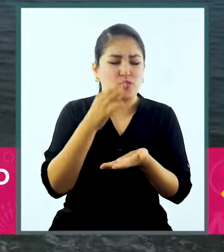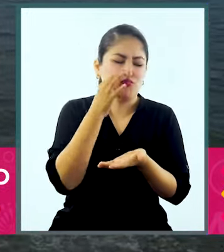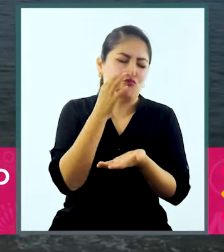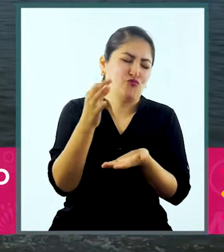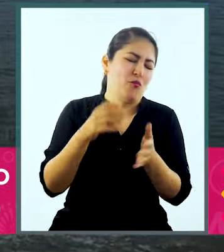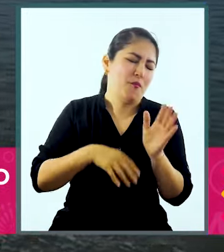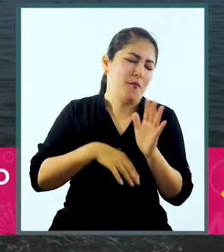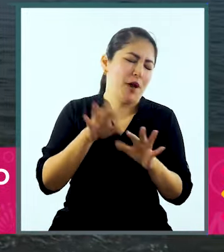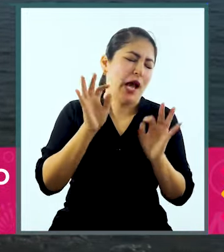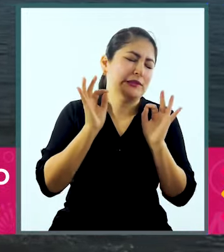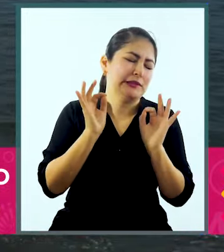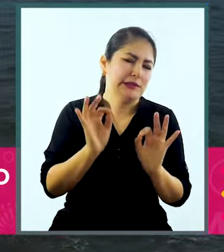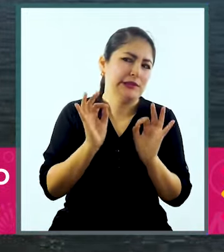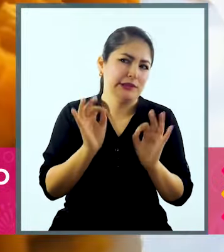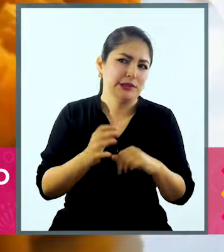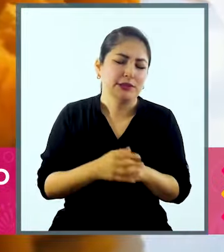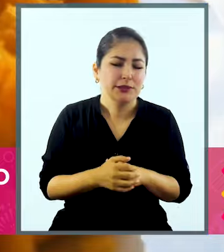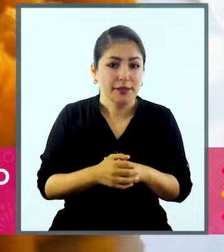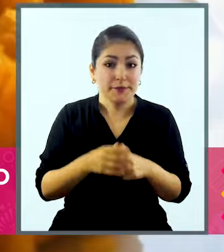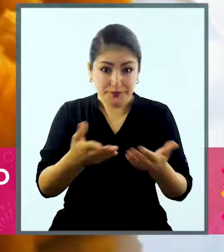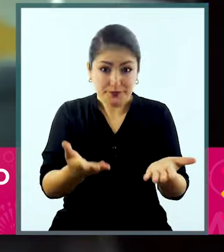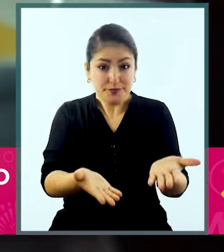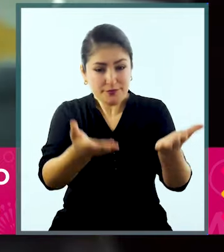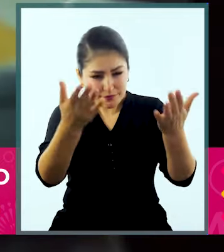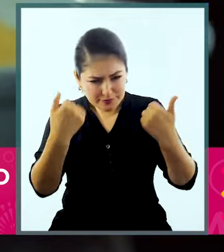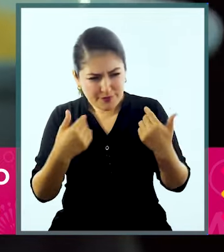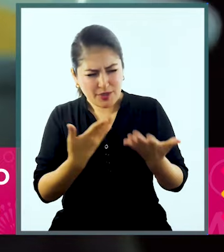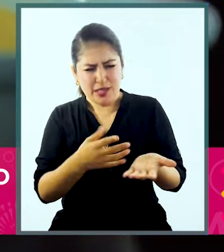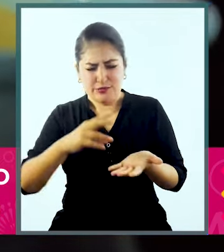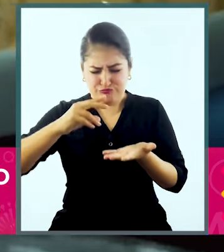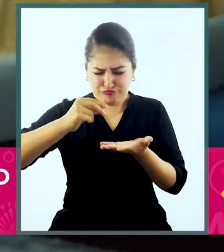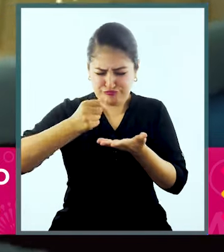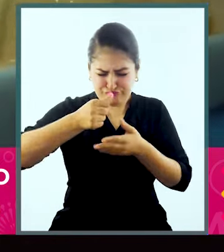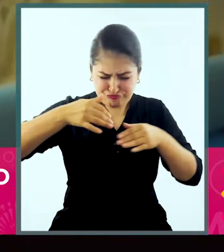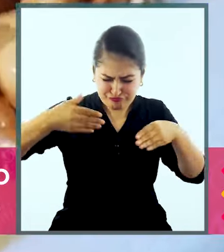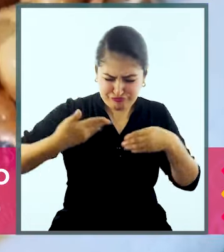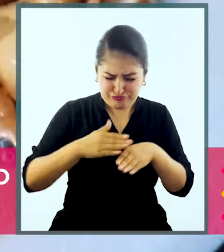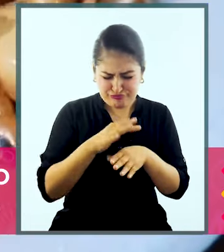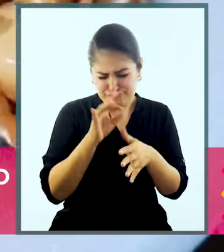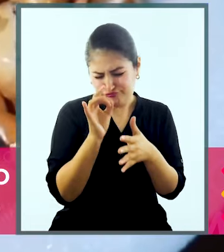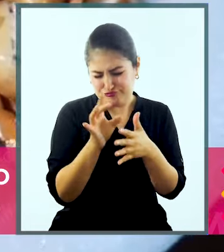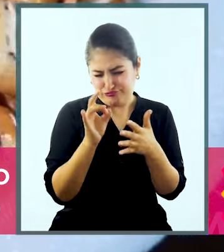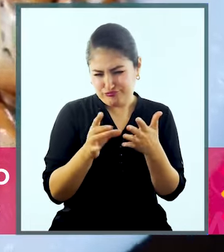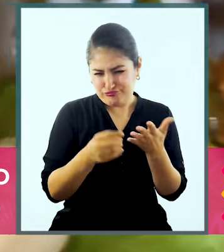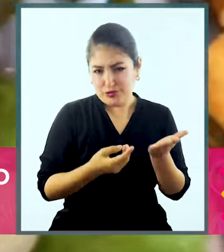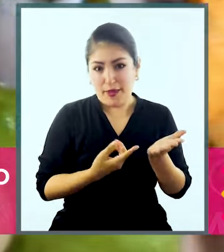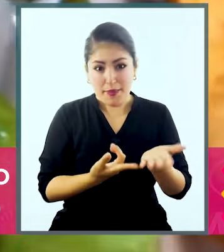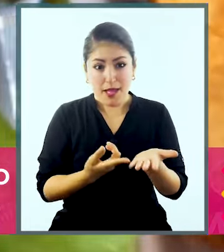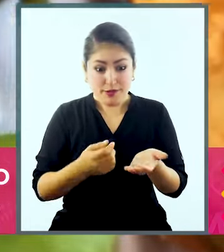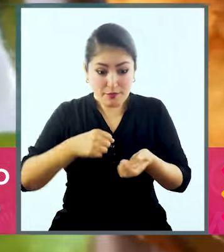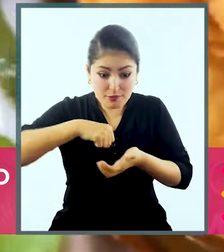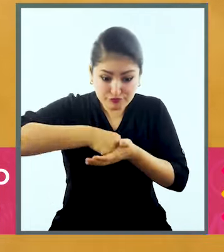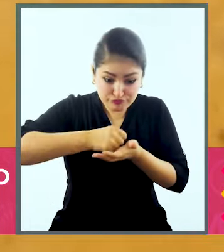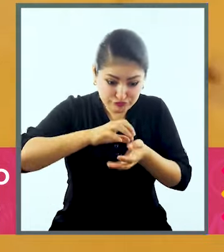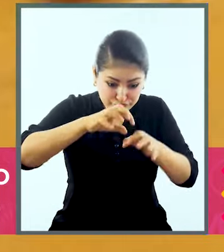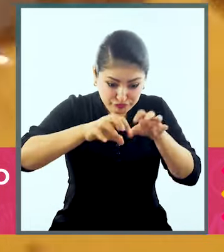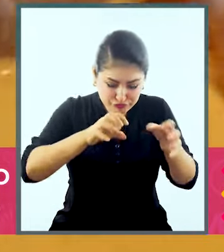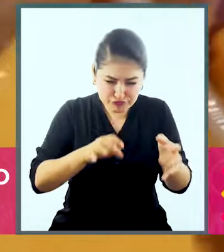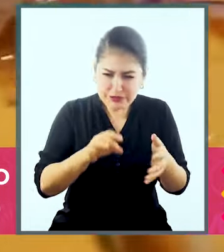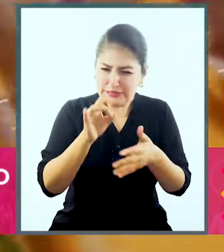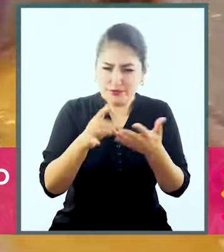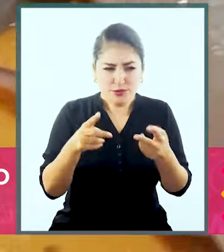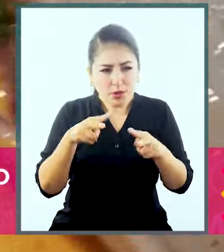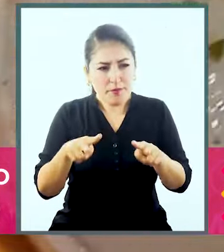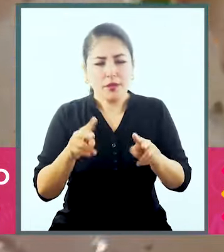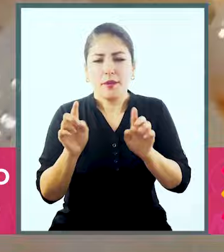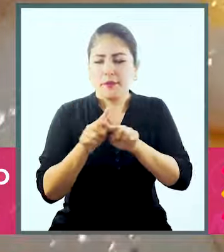más ricas que hay en la costa peruana. Los invitamos a disfrutar esos ceviches que podemos ofrecerles, esas causitas. Los invitamos a